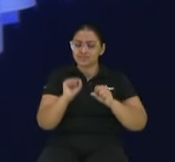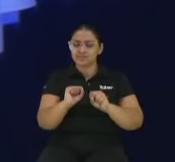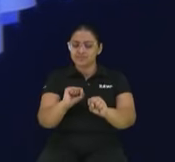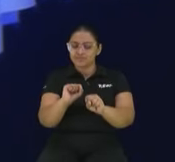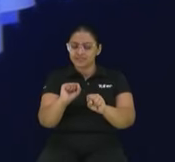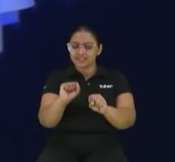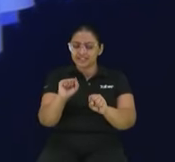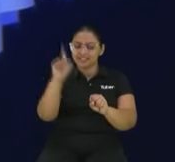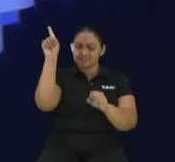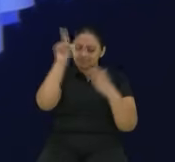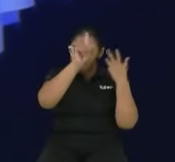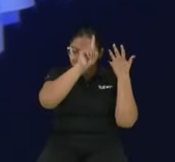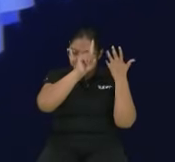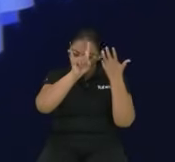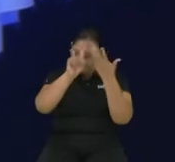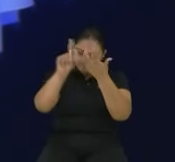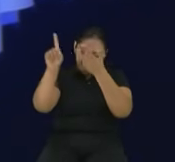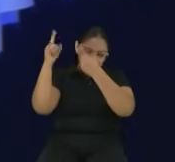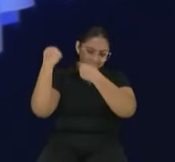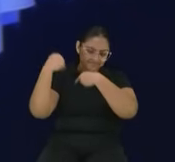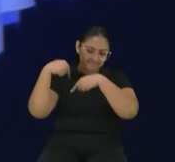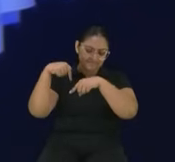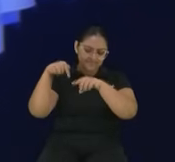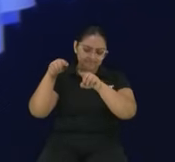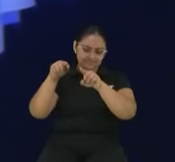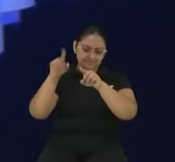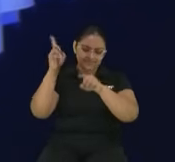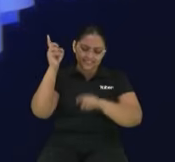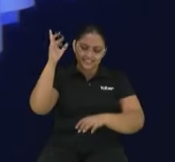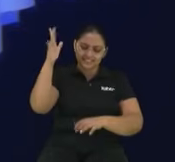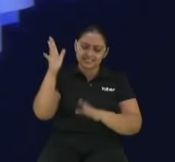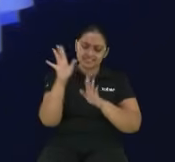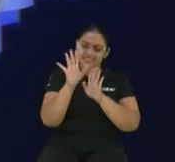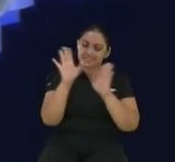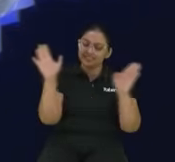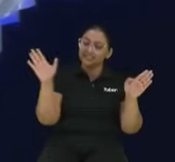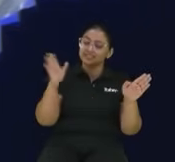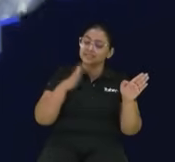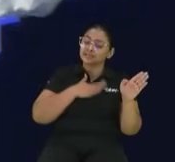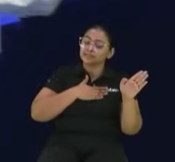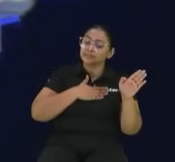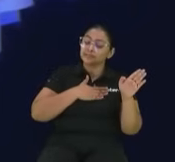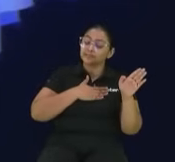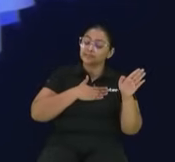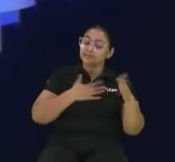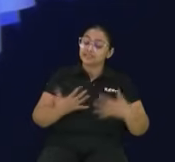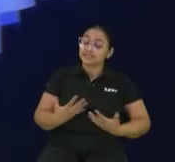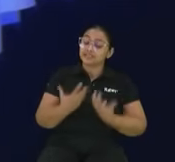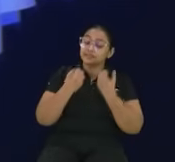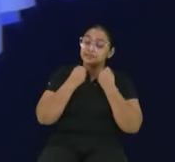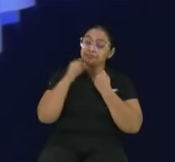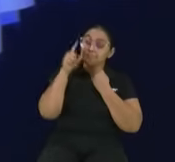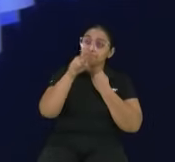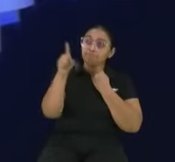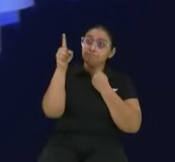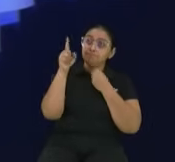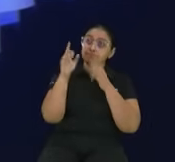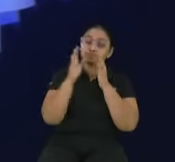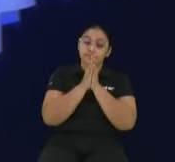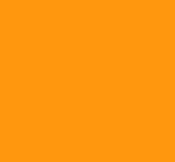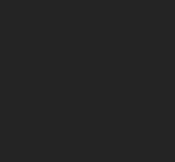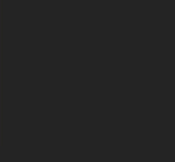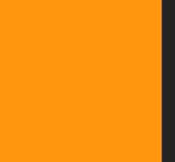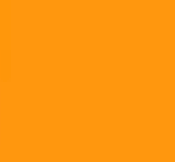tu presencia por siempre en Cristo Jesús Te declaro señor y mi salvador y la iglesia con gozo dice un fortísimo